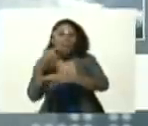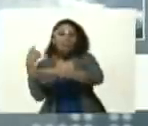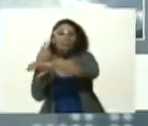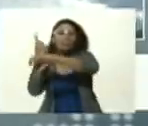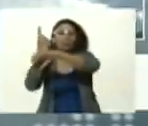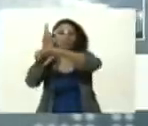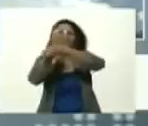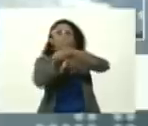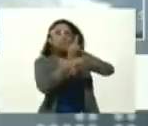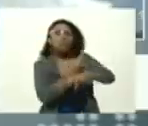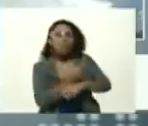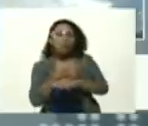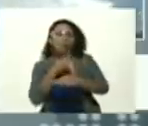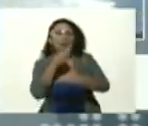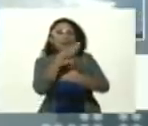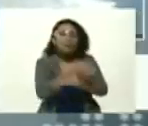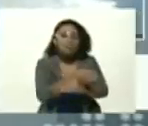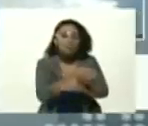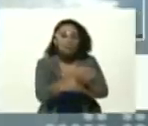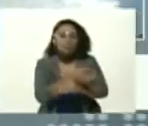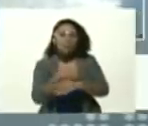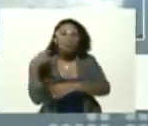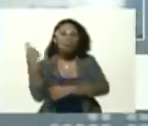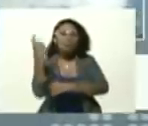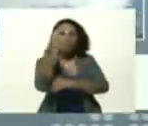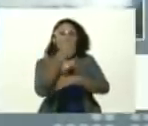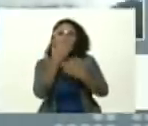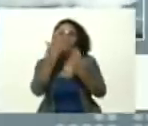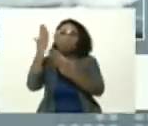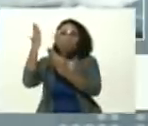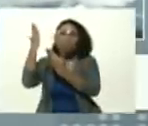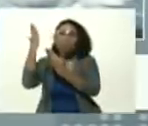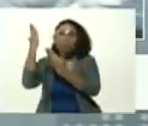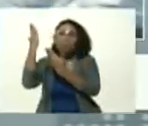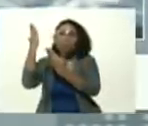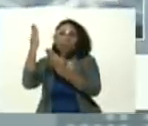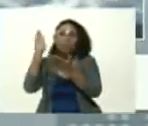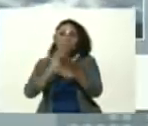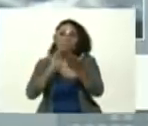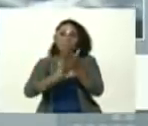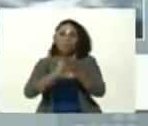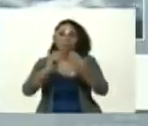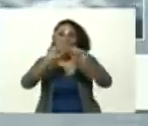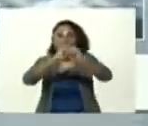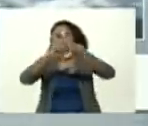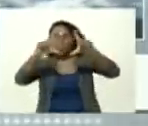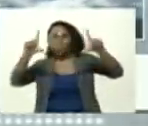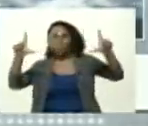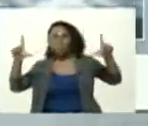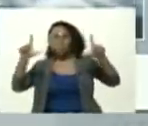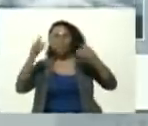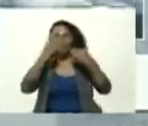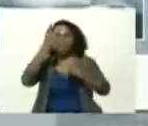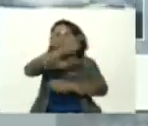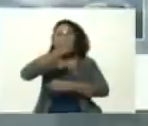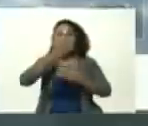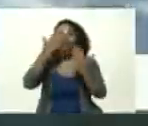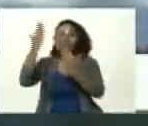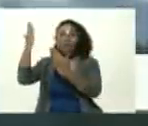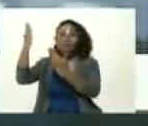helicópteros. Con los helicópteros, ahí están, mira, ahí está, pónmelo pantalla completa para que la gente lo vea.